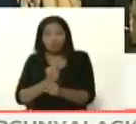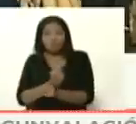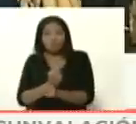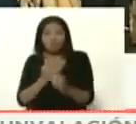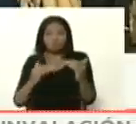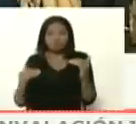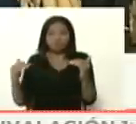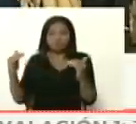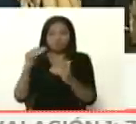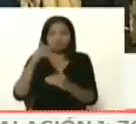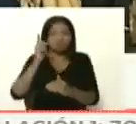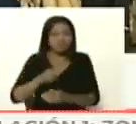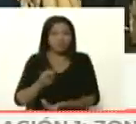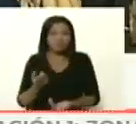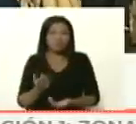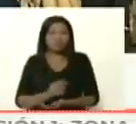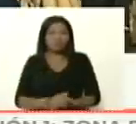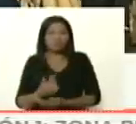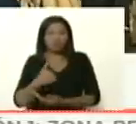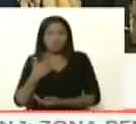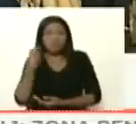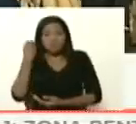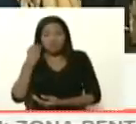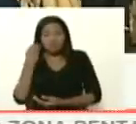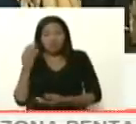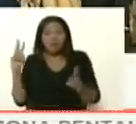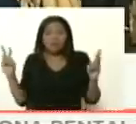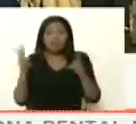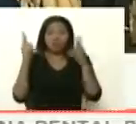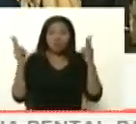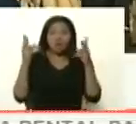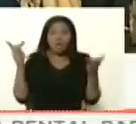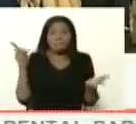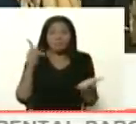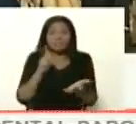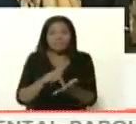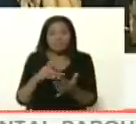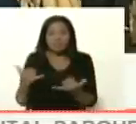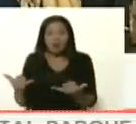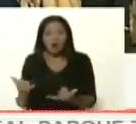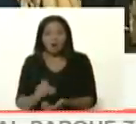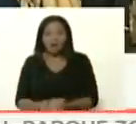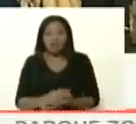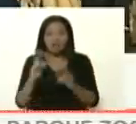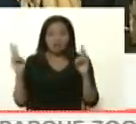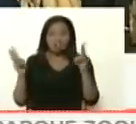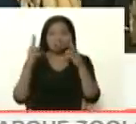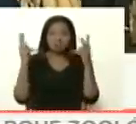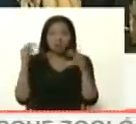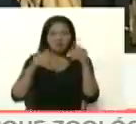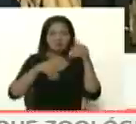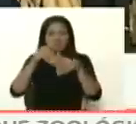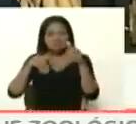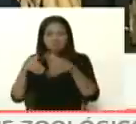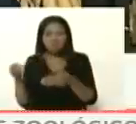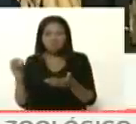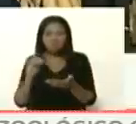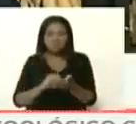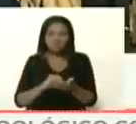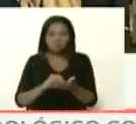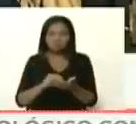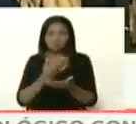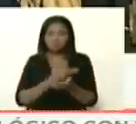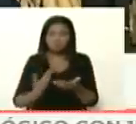nivel superior. Y yo aspiro con esta gran victoria de participación y esta gran victoria electoral que